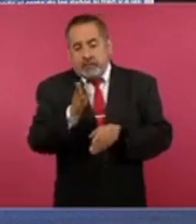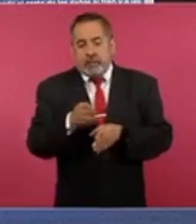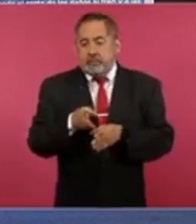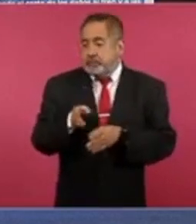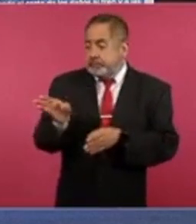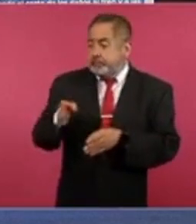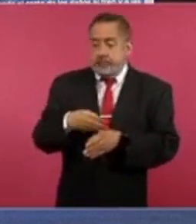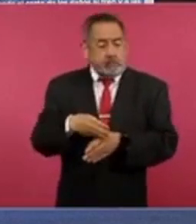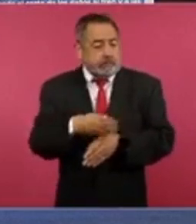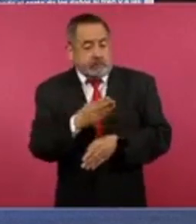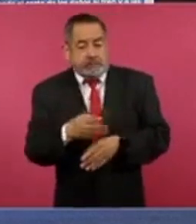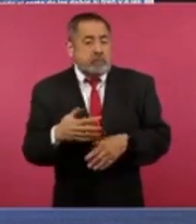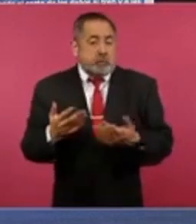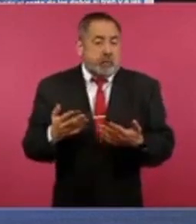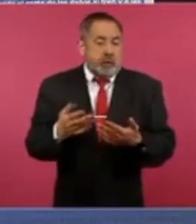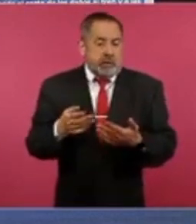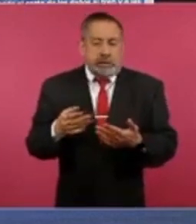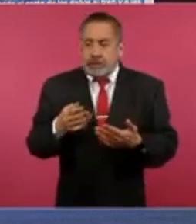vía. Entonces,